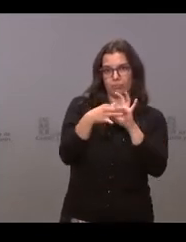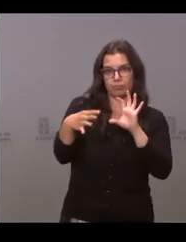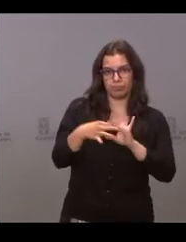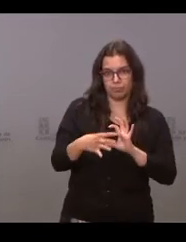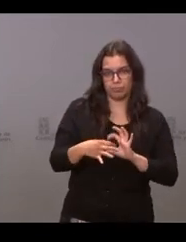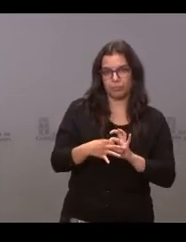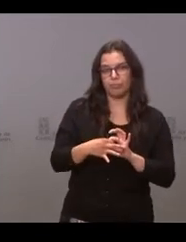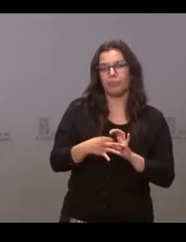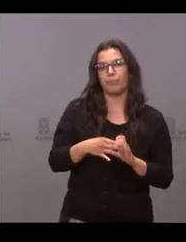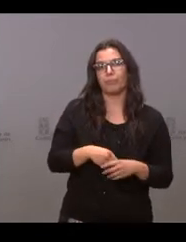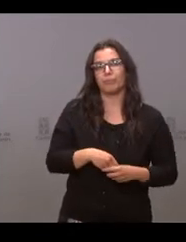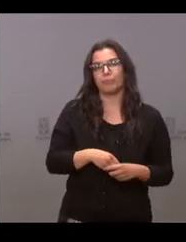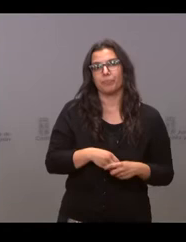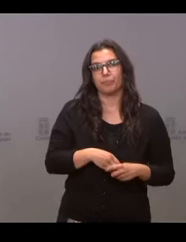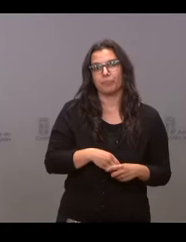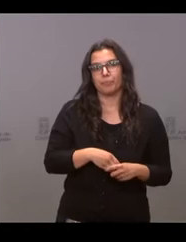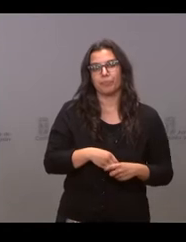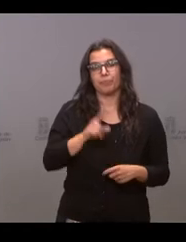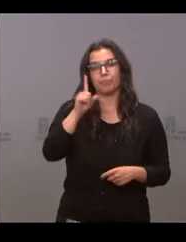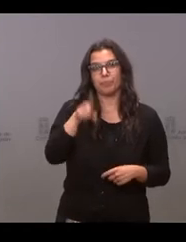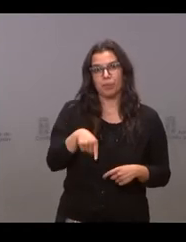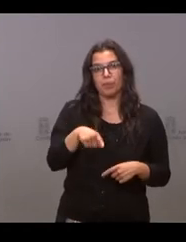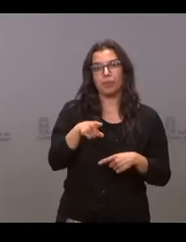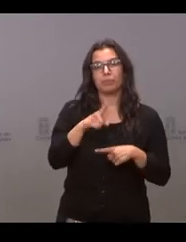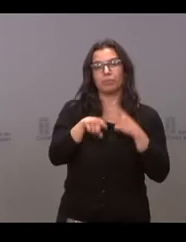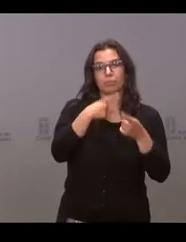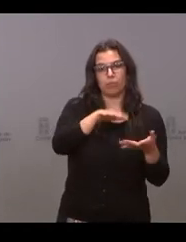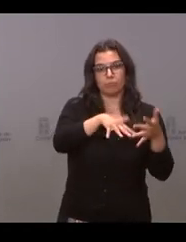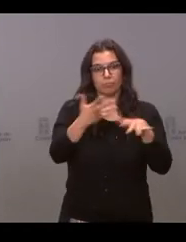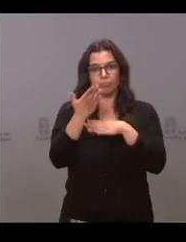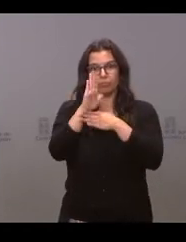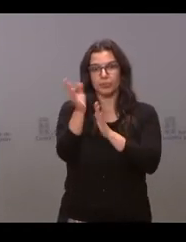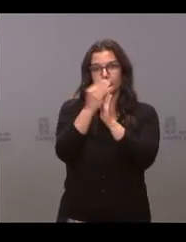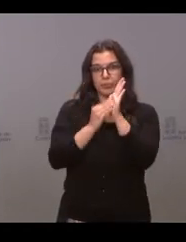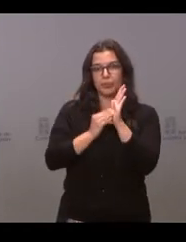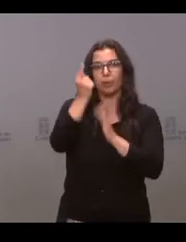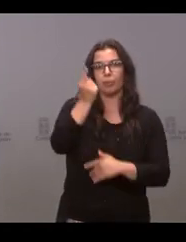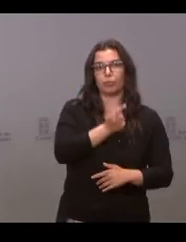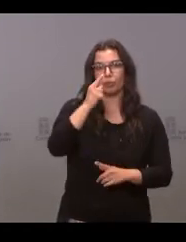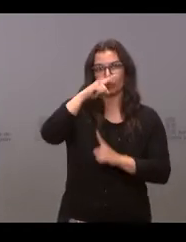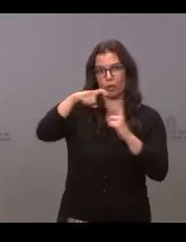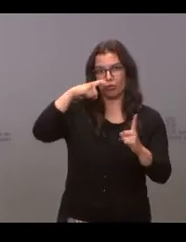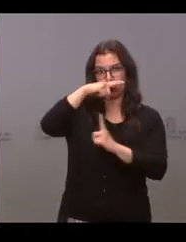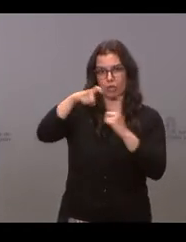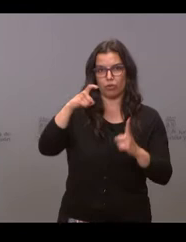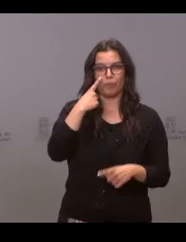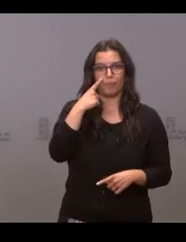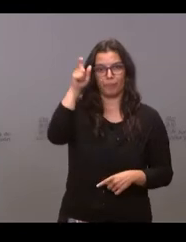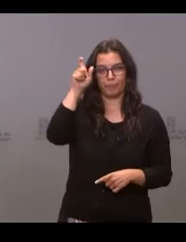su representación en los presupuestos de la junta de castilla y léon para cada año